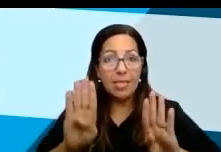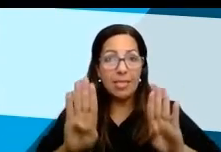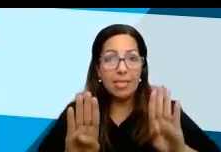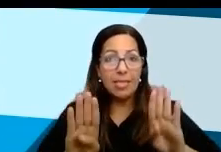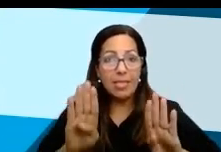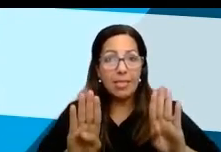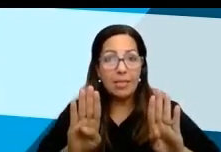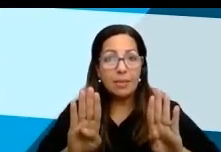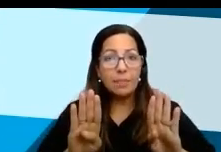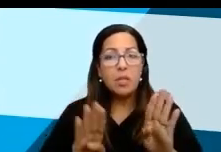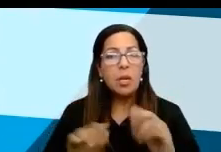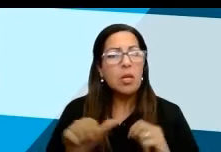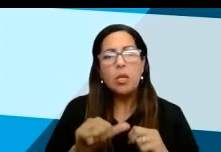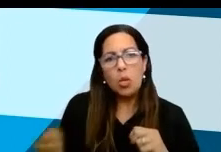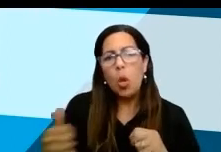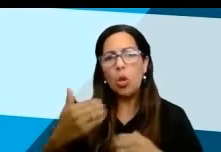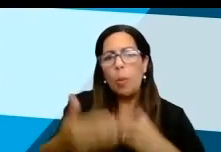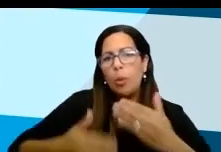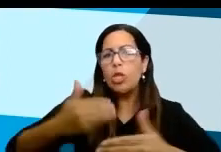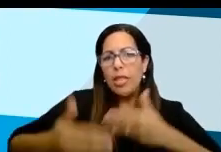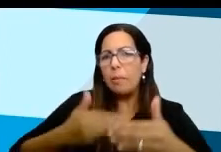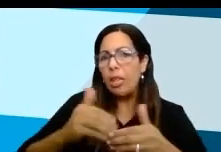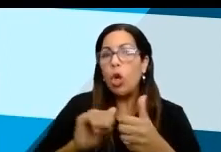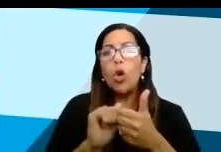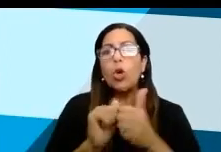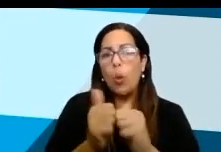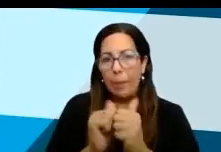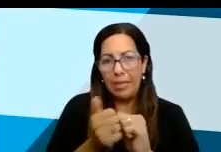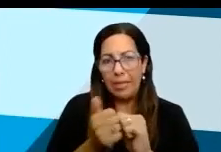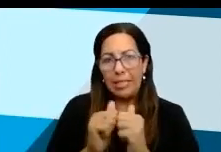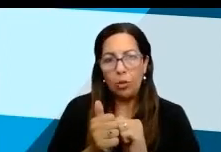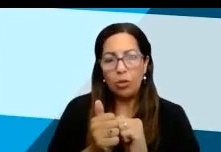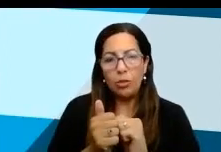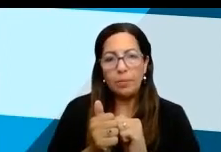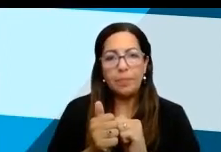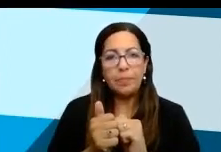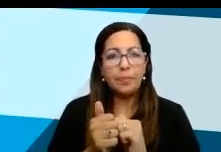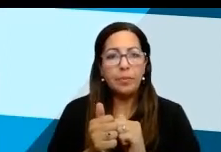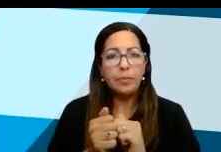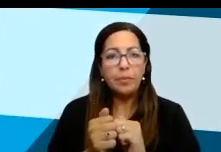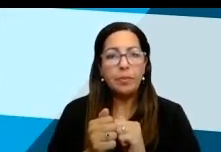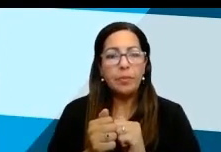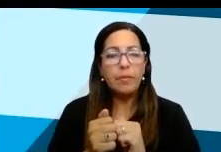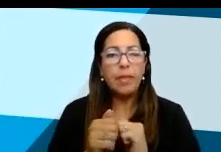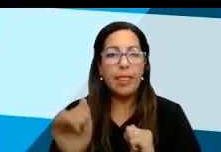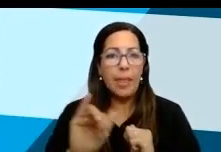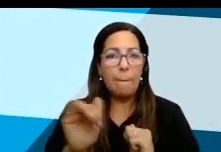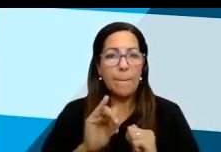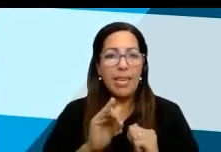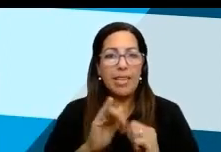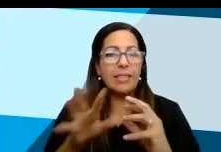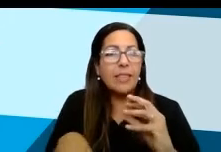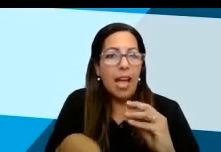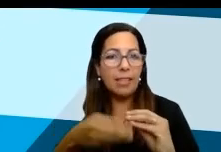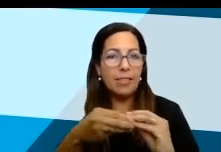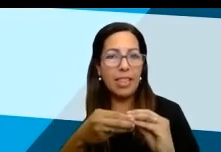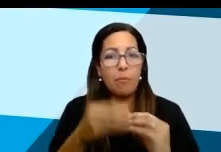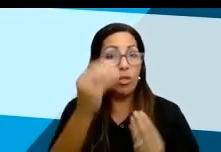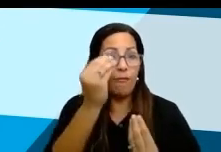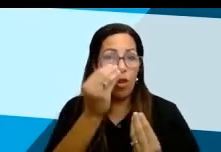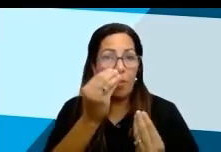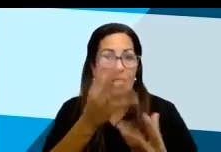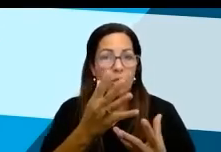y otros procedimientos competitivos. Así también hemos añadido información que más